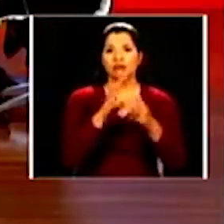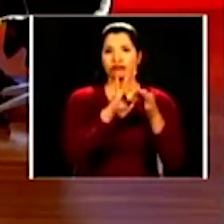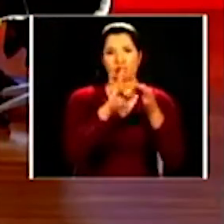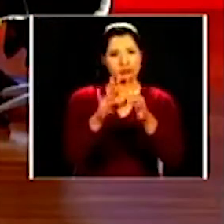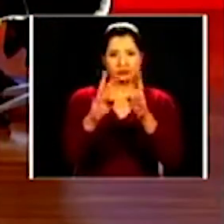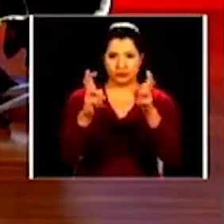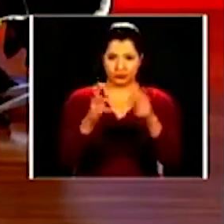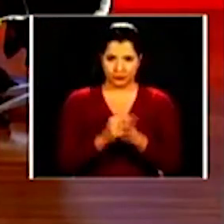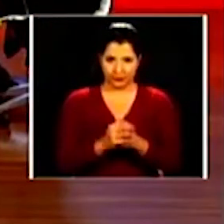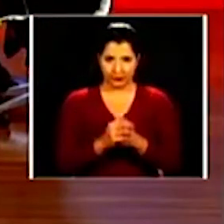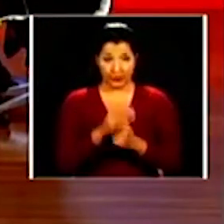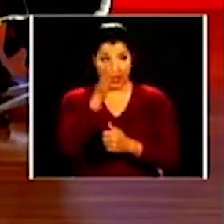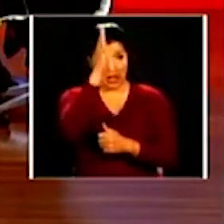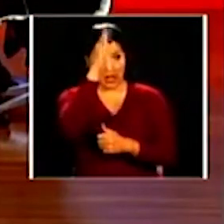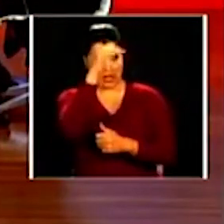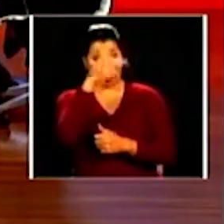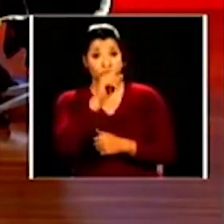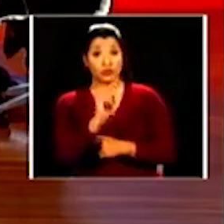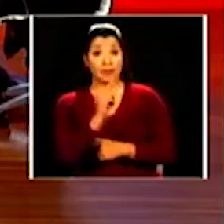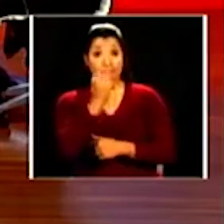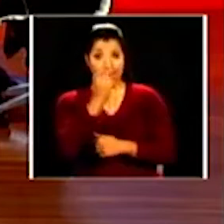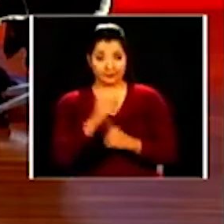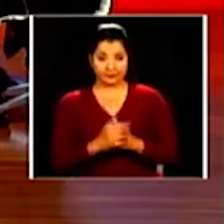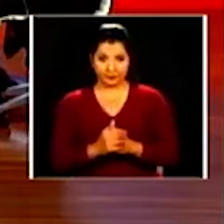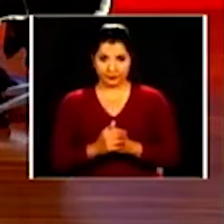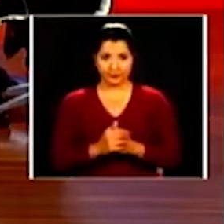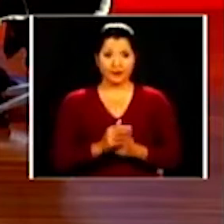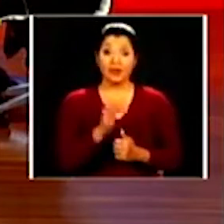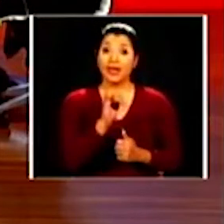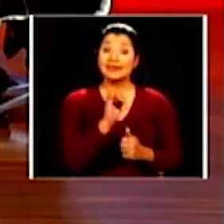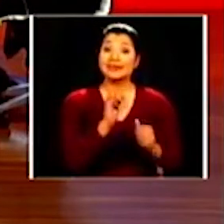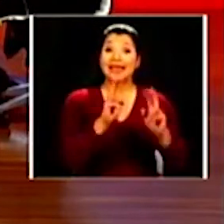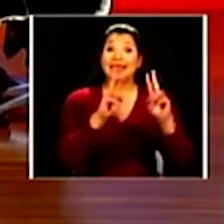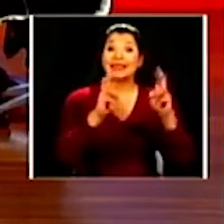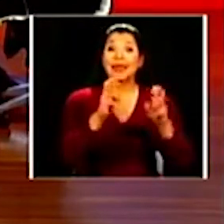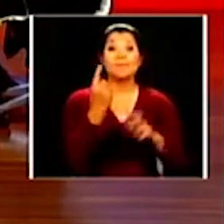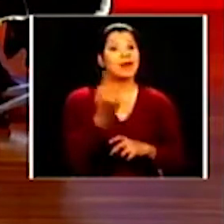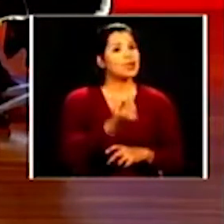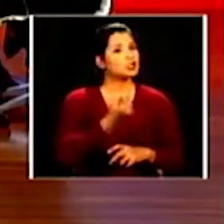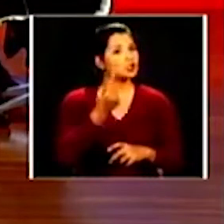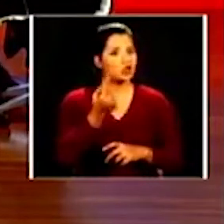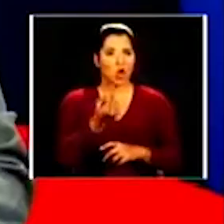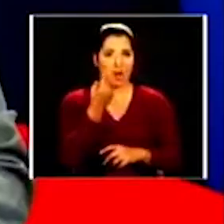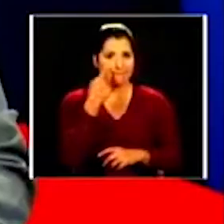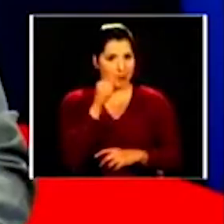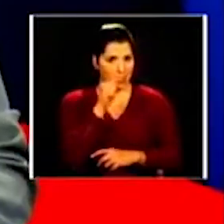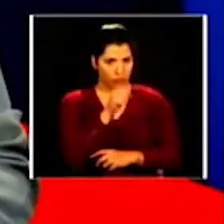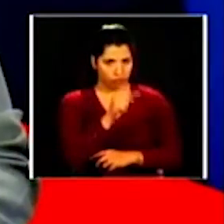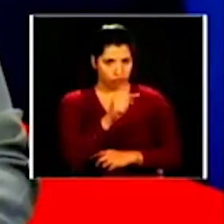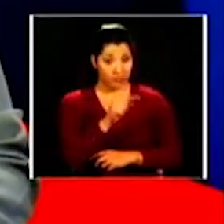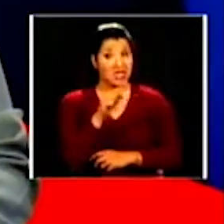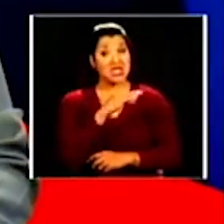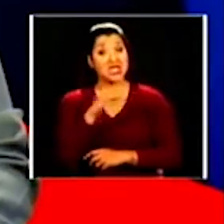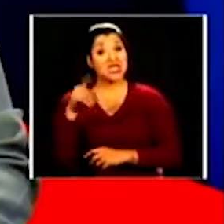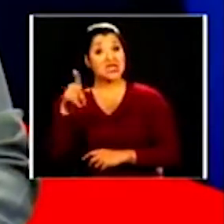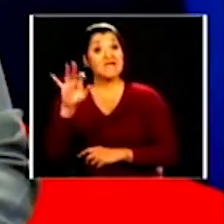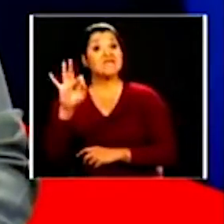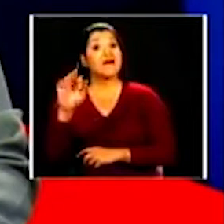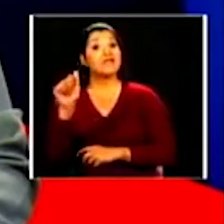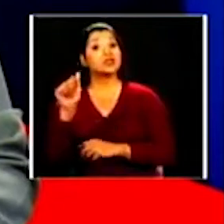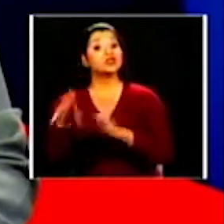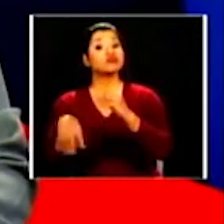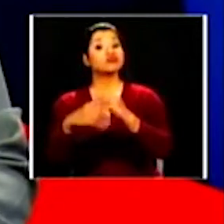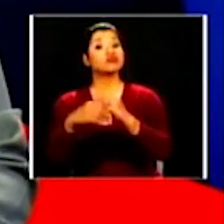Don Carlos, empezamos con usted. Este es un tema que será únicamente para usted y don Fabricio solo tiene 1 minuto para